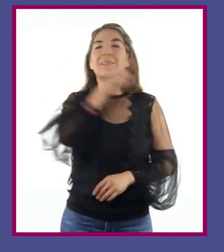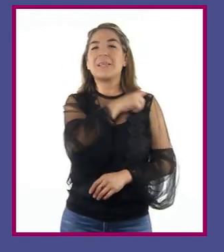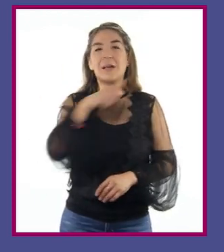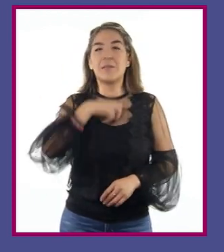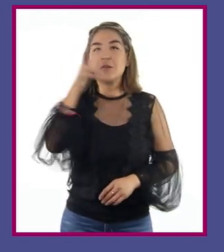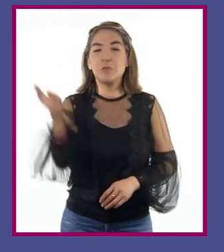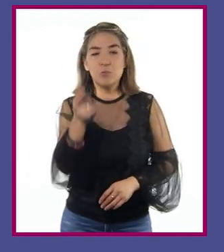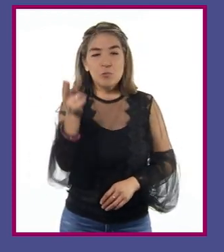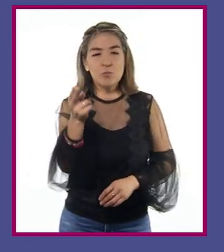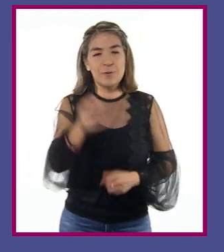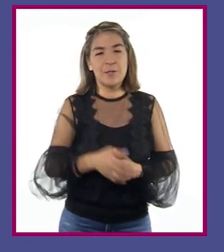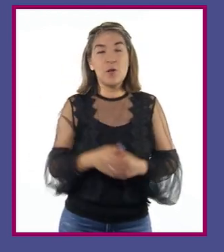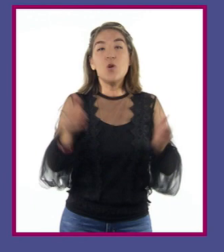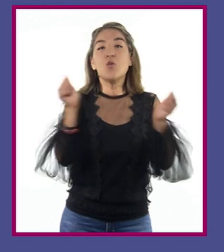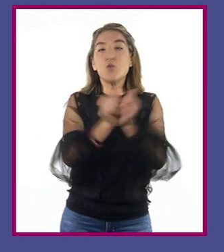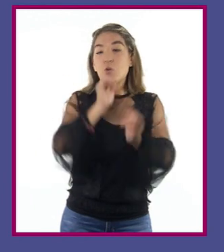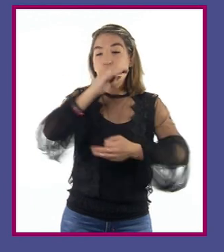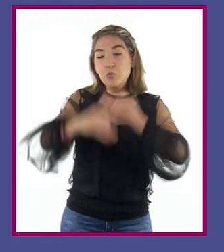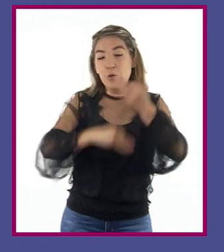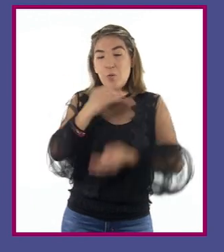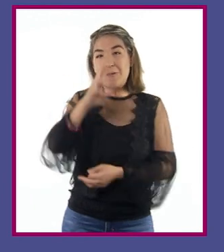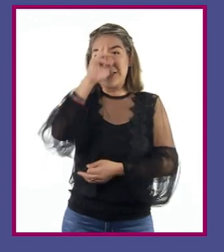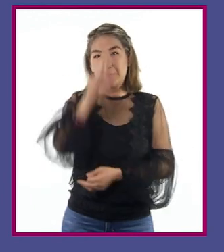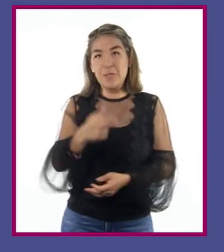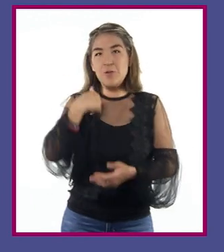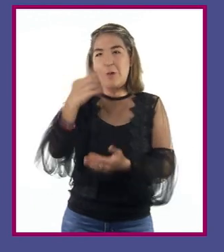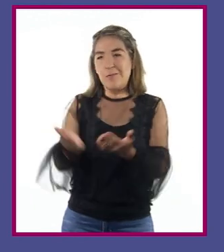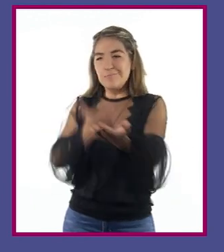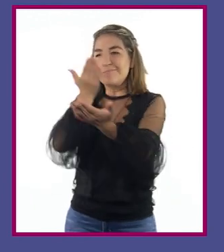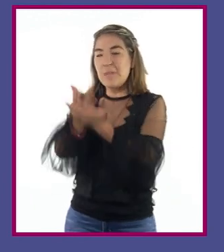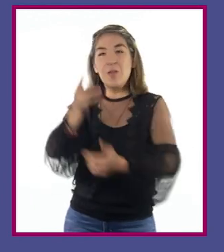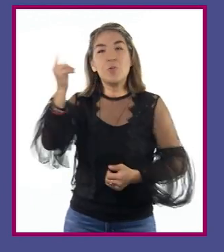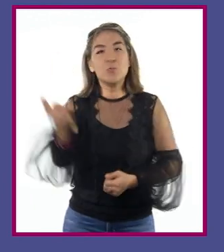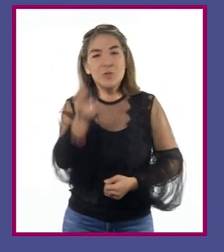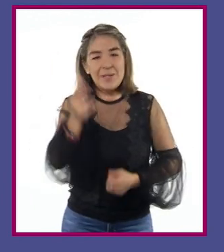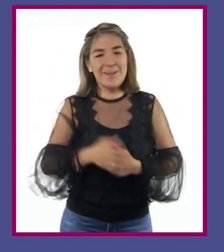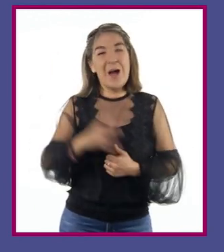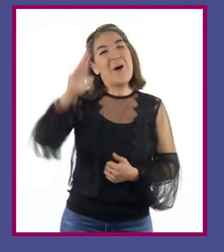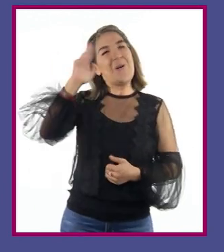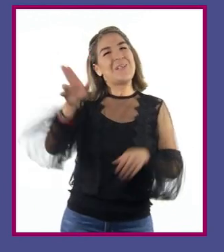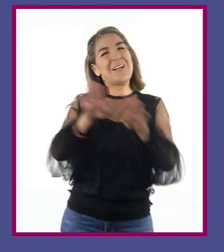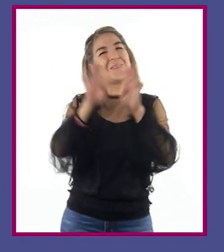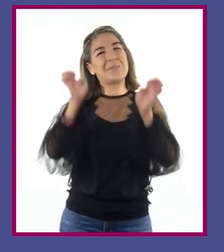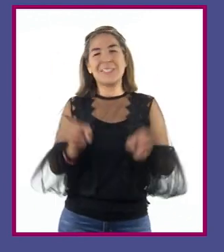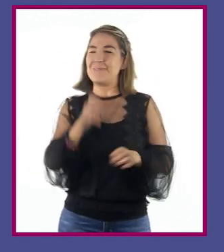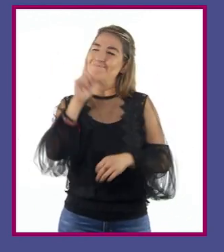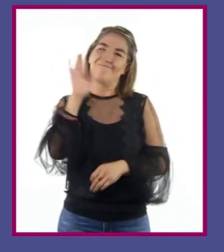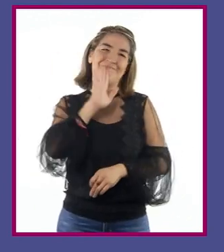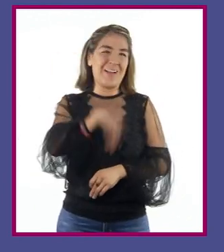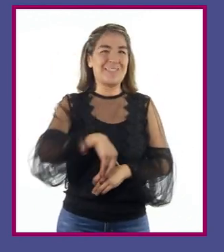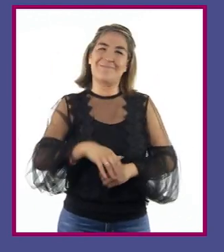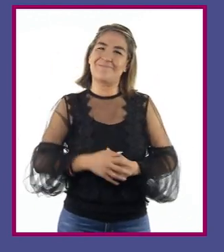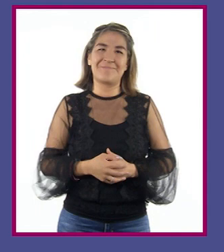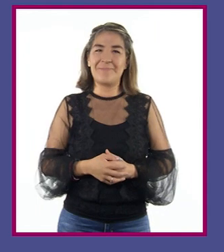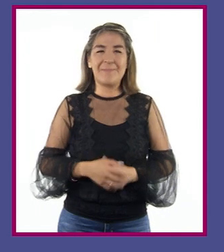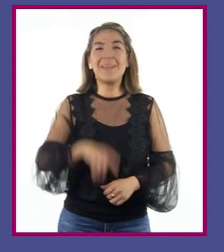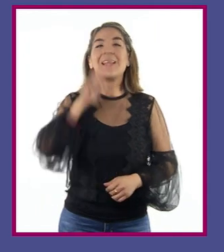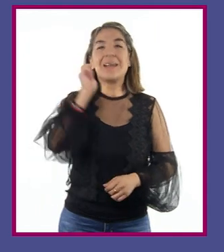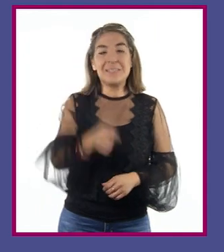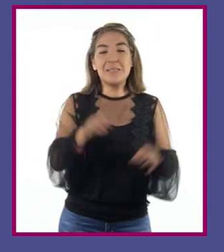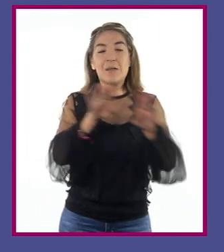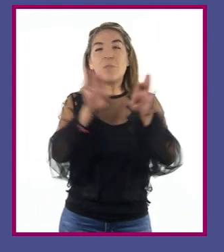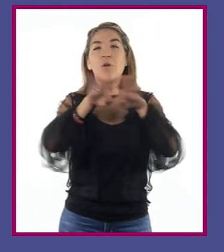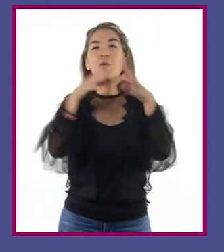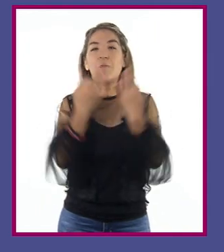escribir: con todo respeto me dirijo a usted, en lugar de hola, ¿cómo estás? Expresar, de